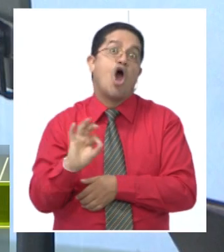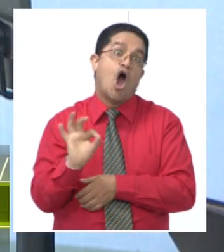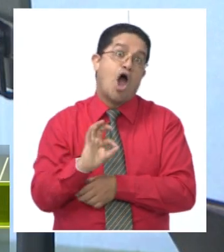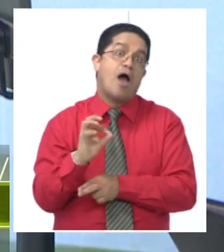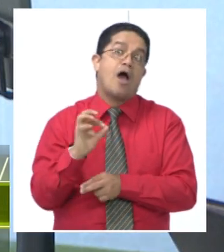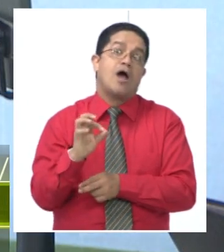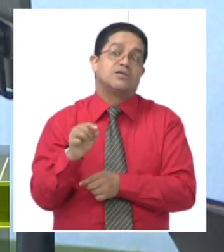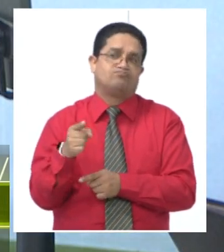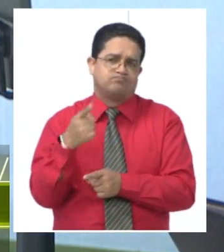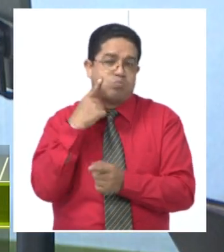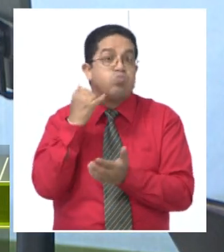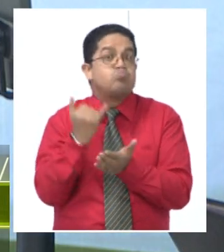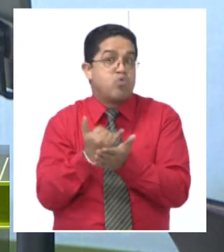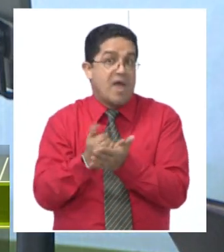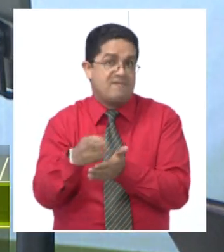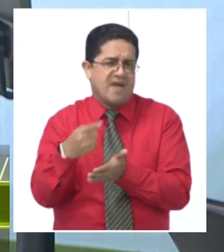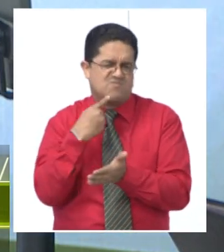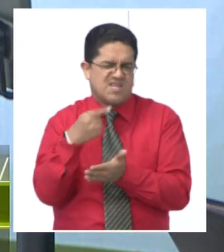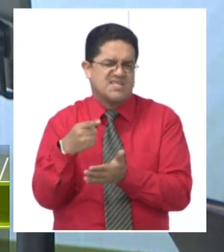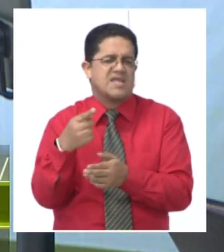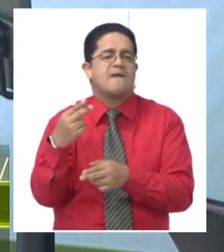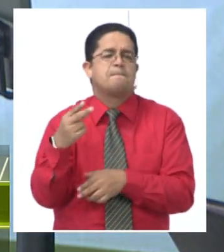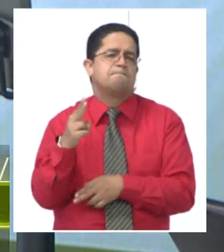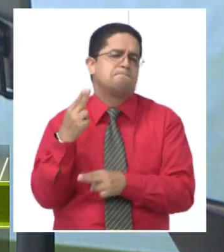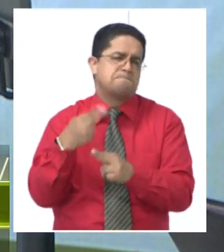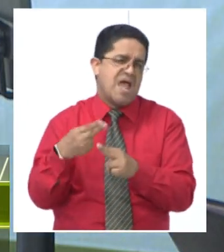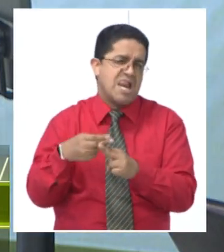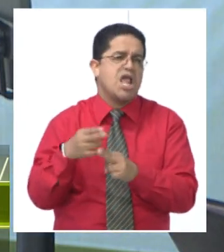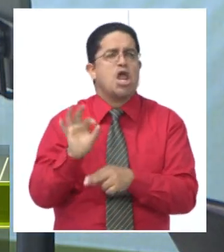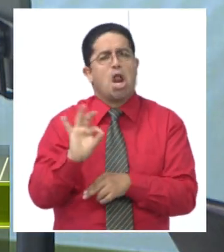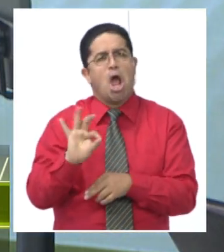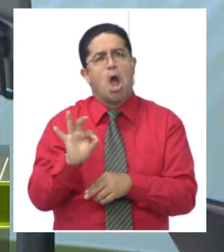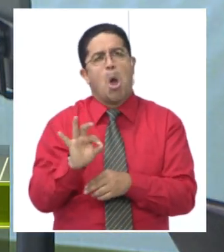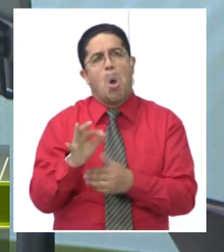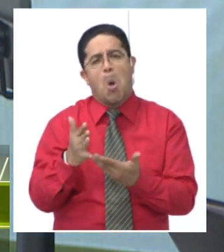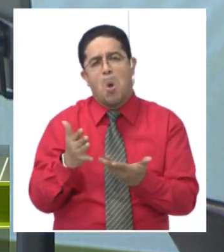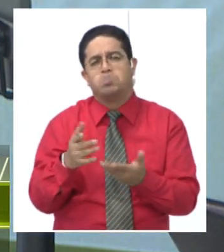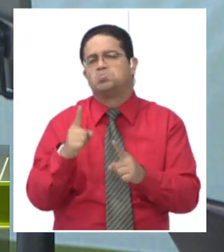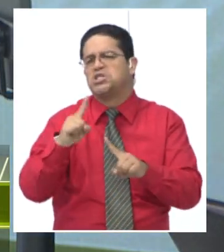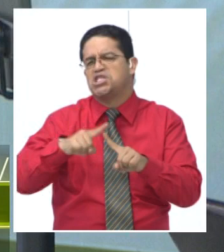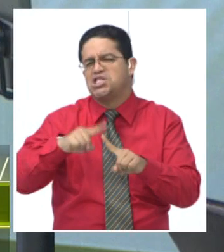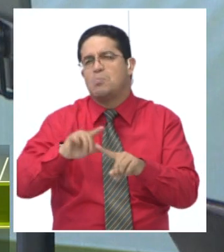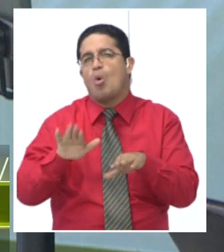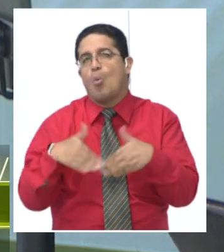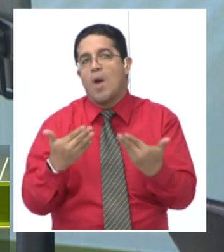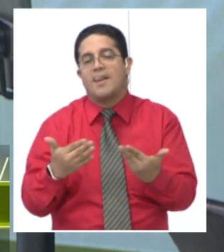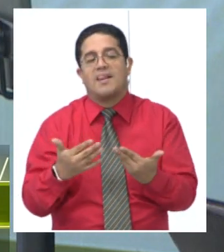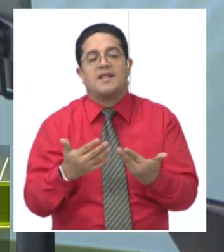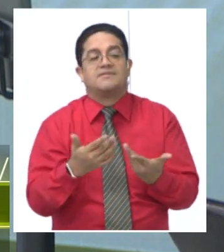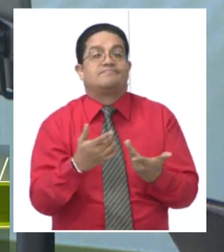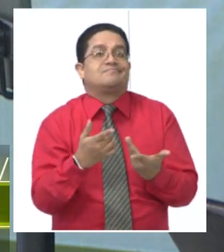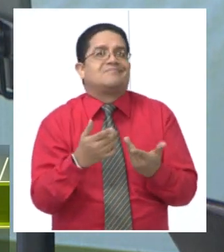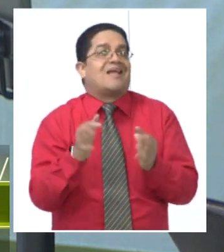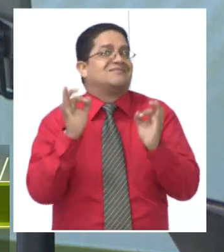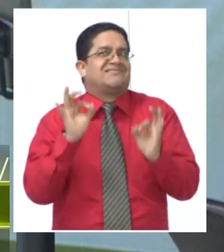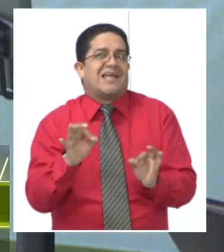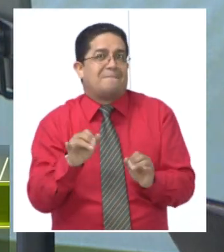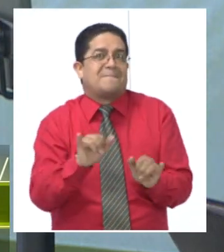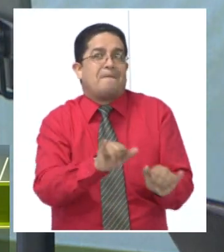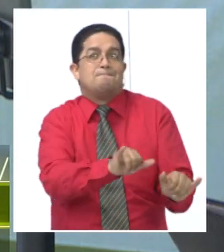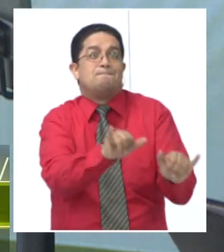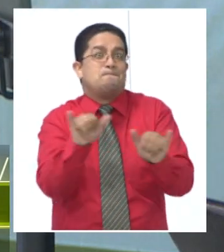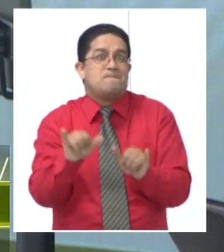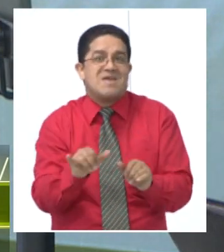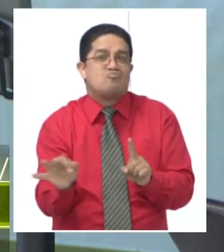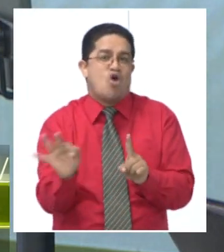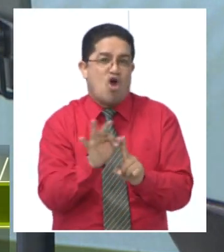o incluso cuál tipo de BPH en particular pudiese estar predominando. No siempre tenemos un único BPH infectando, a veces hay como un grupo